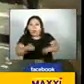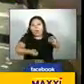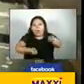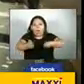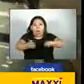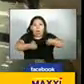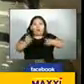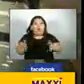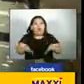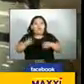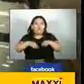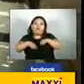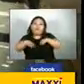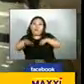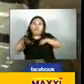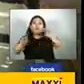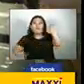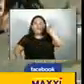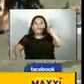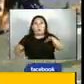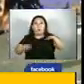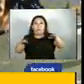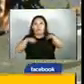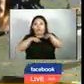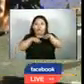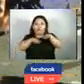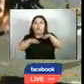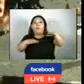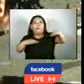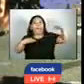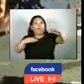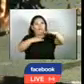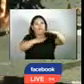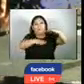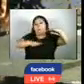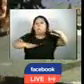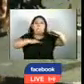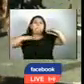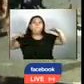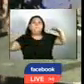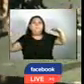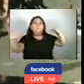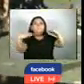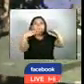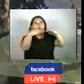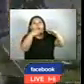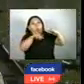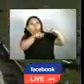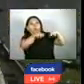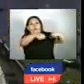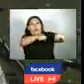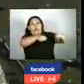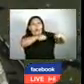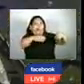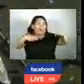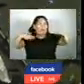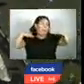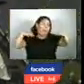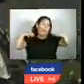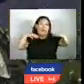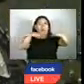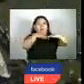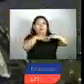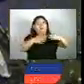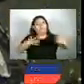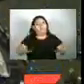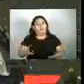que se conducía hacia San Salvador invadió el carril contrario en el que circulaba un motociclista y otro vehículo, colisionando entre